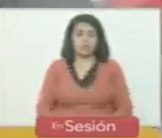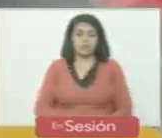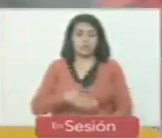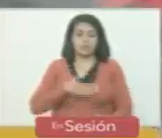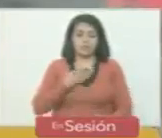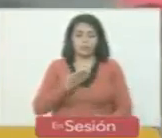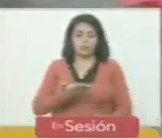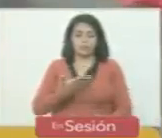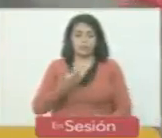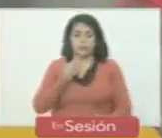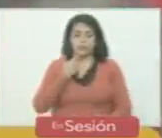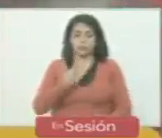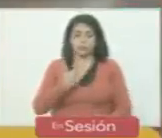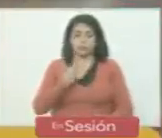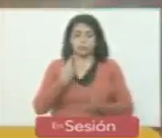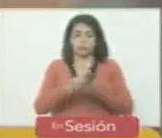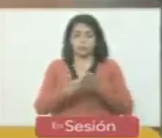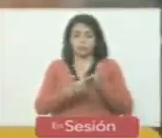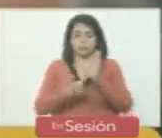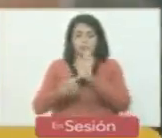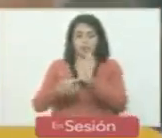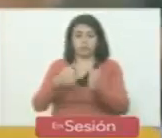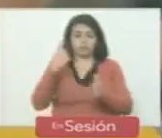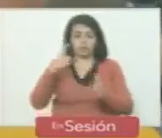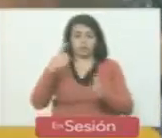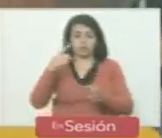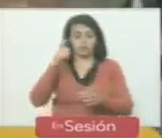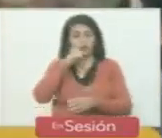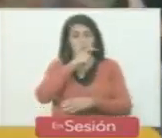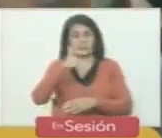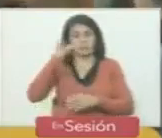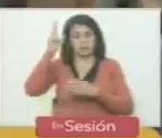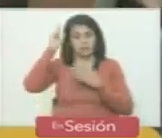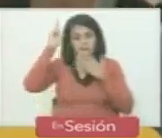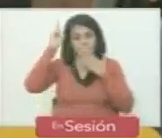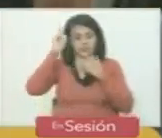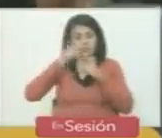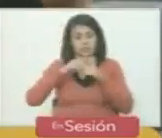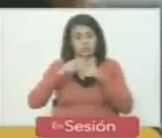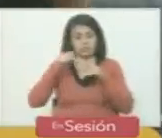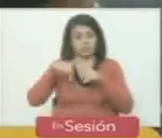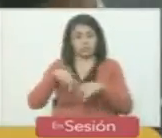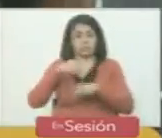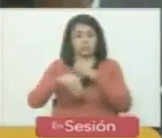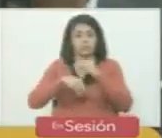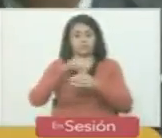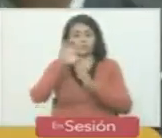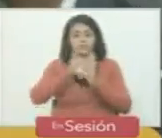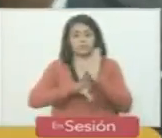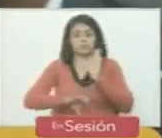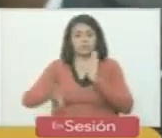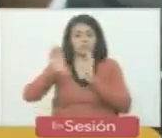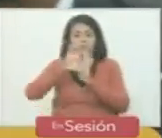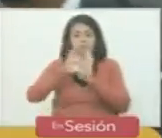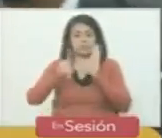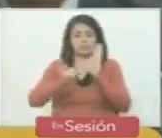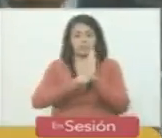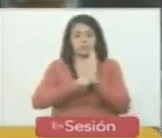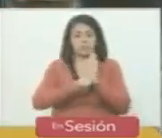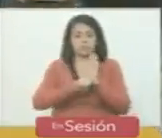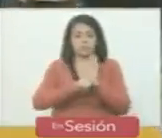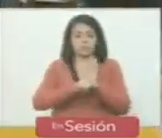pudimos consagrar y plasmar los derechos de los pueblos indígenas en un capítulo de esa constitución.